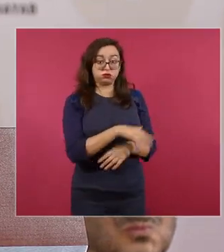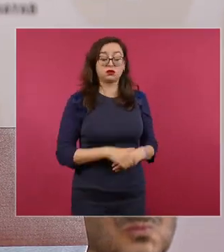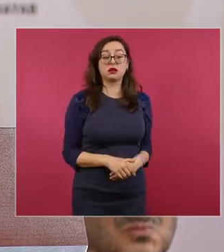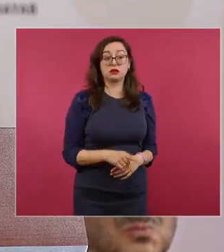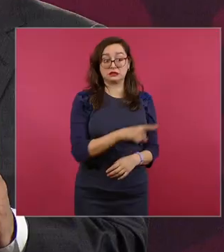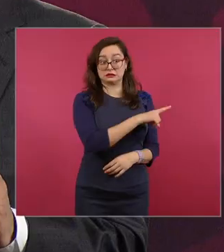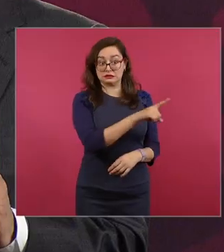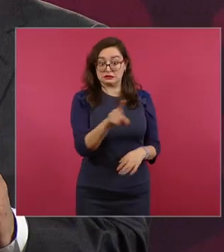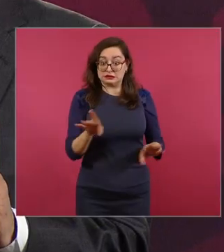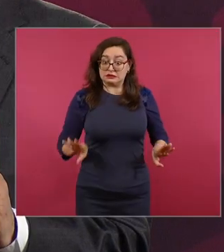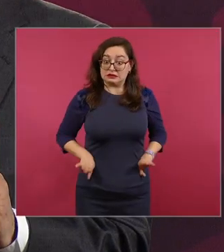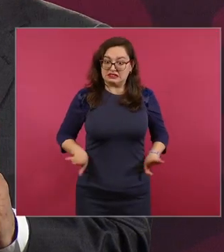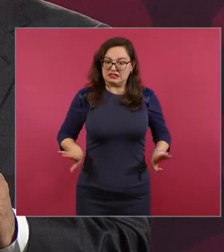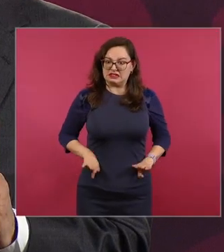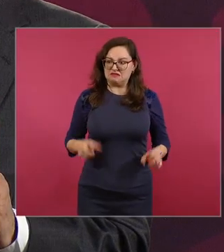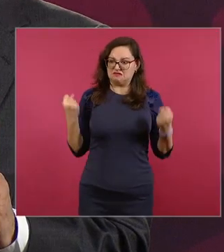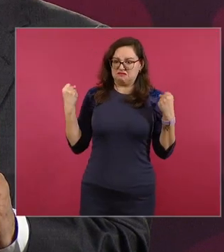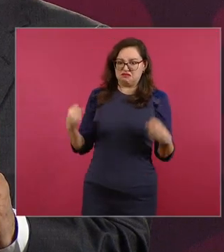autoritarias.